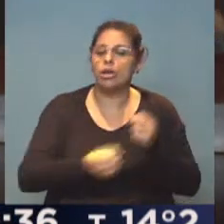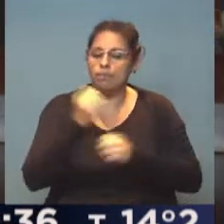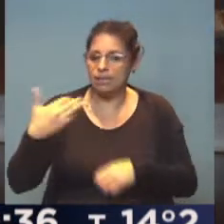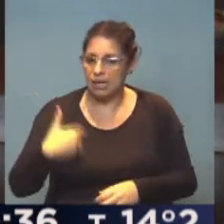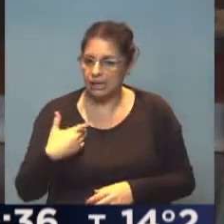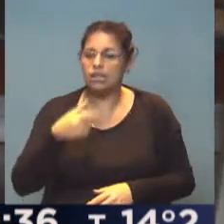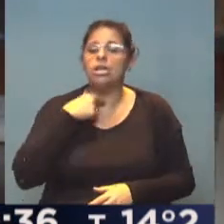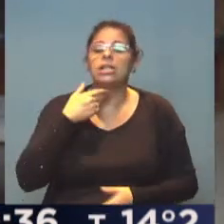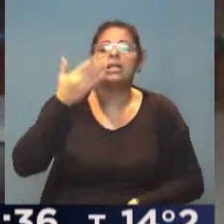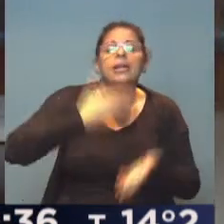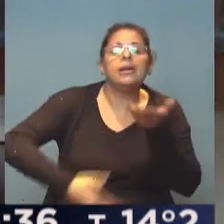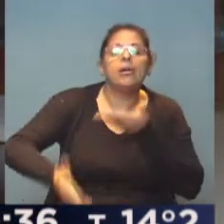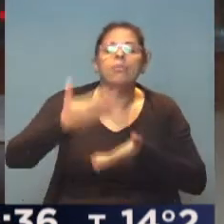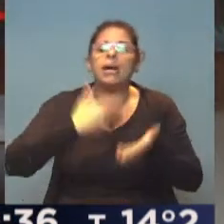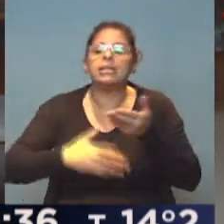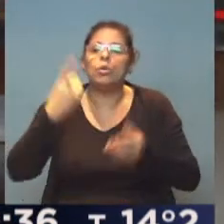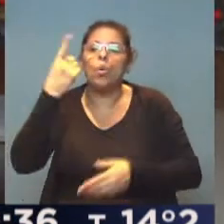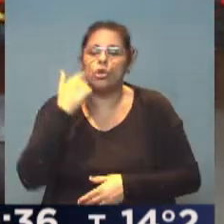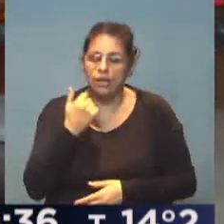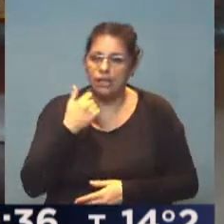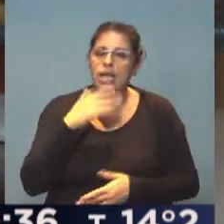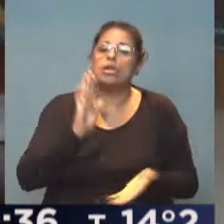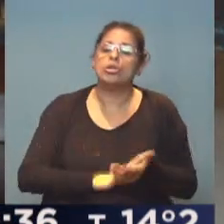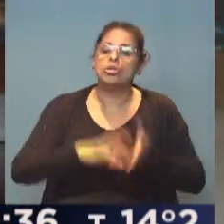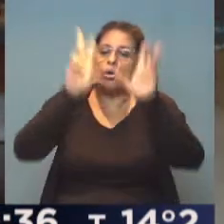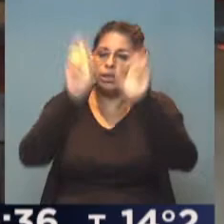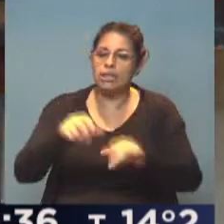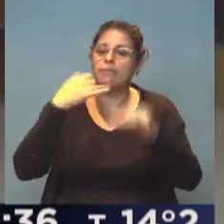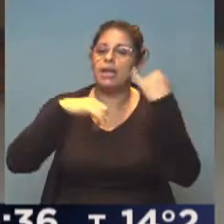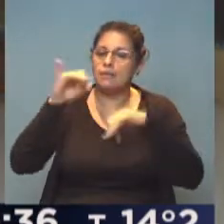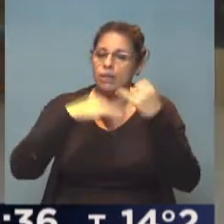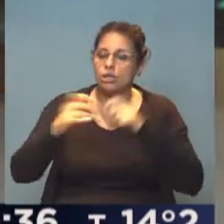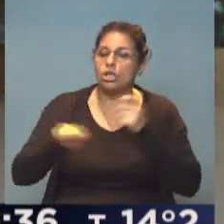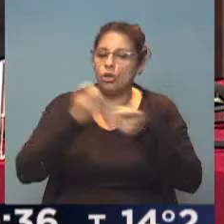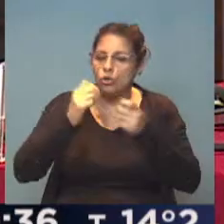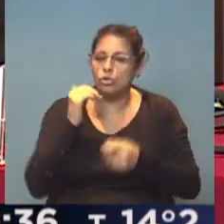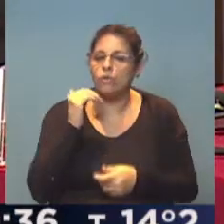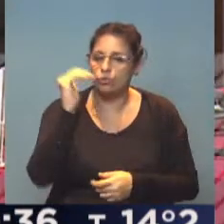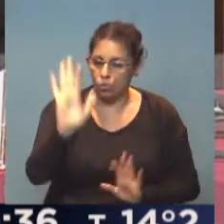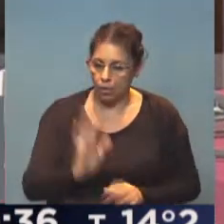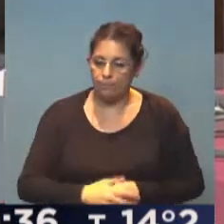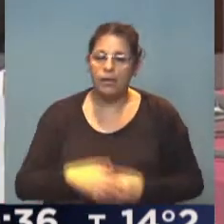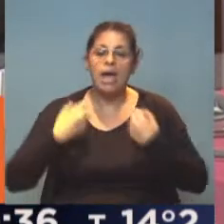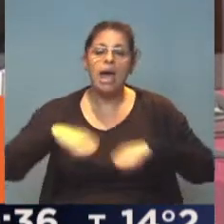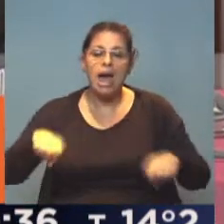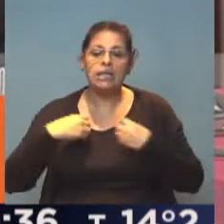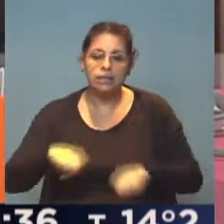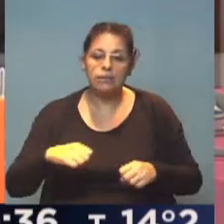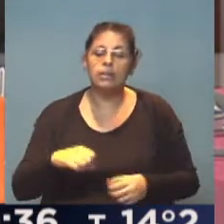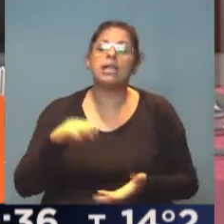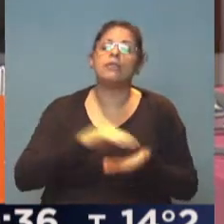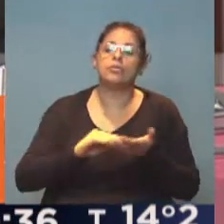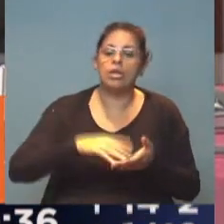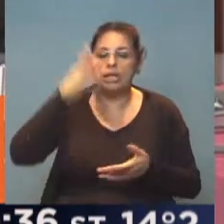se llama un networking day o un día de intercambio, todas cuestiones sobre inversiones de negocios futuros. La actividad de funcionarios italianos